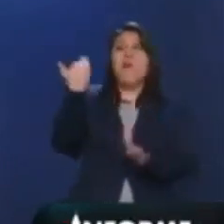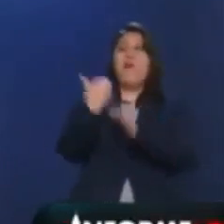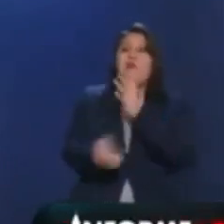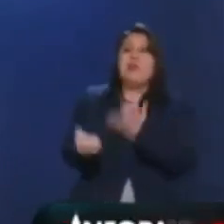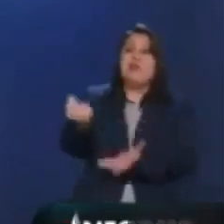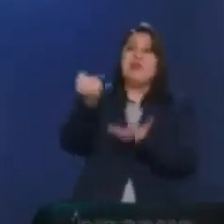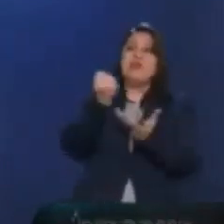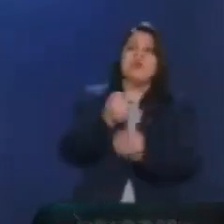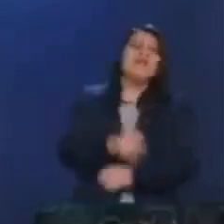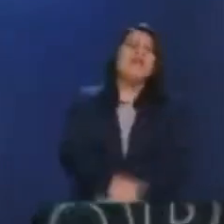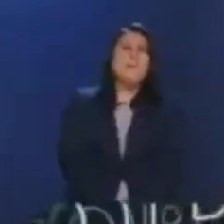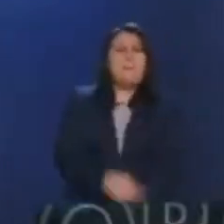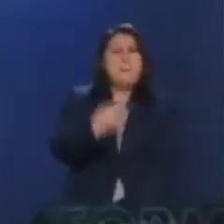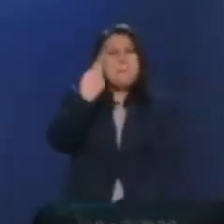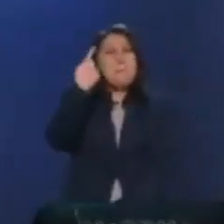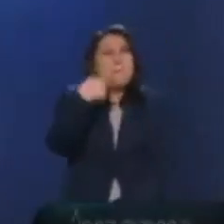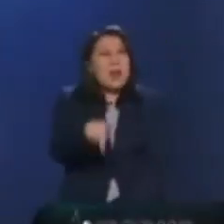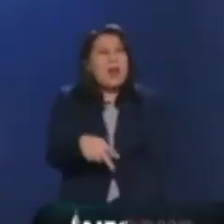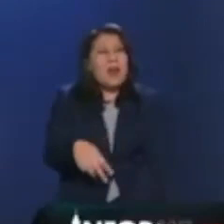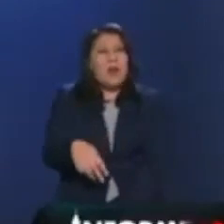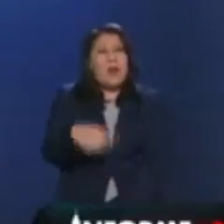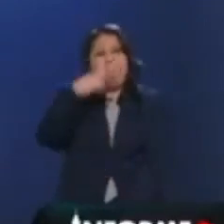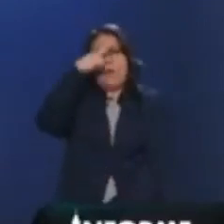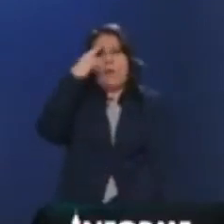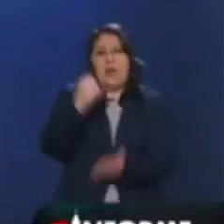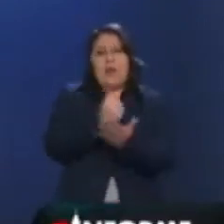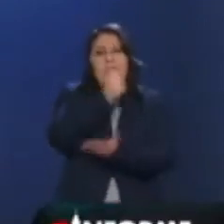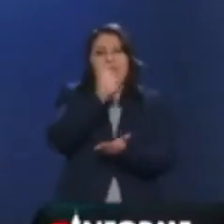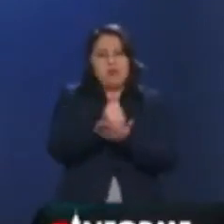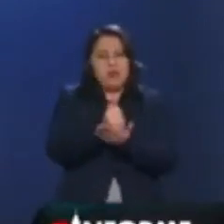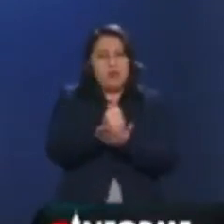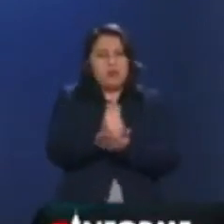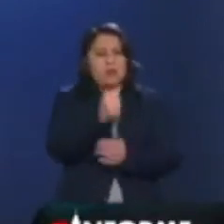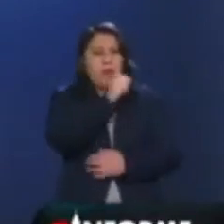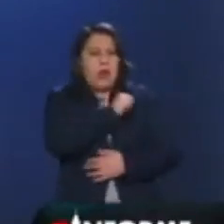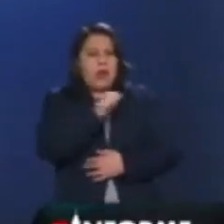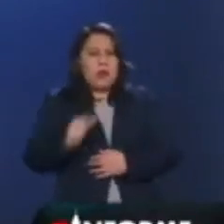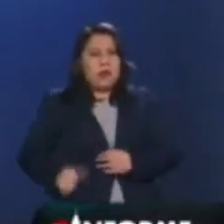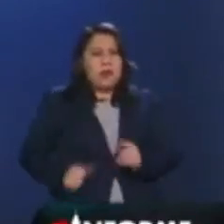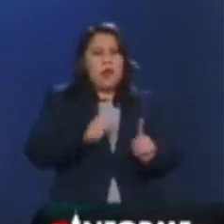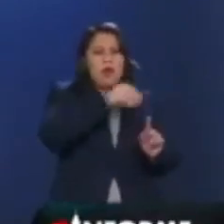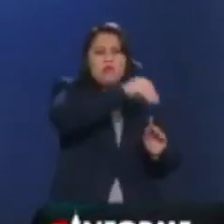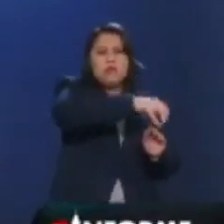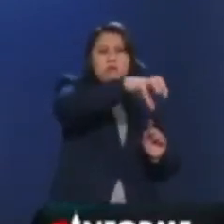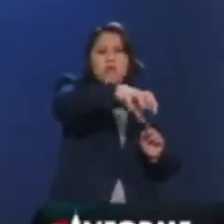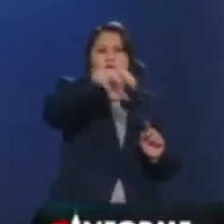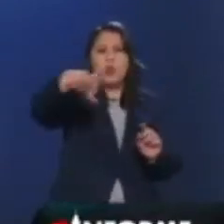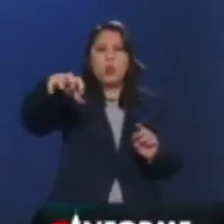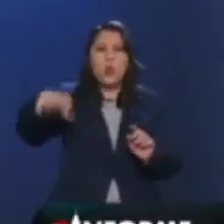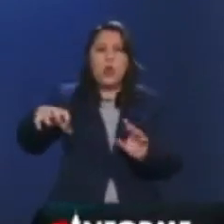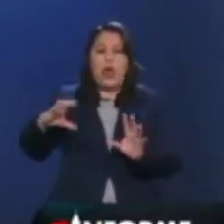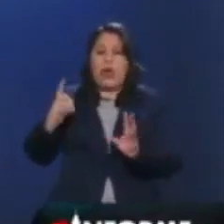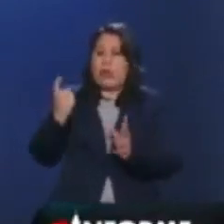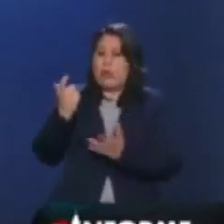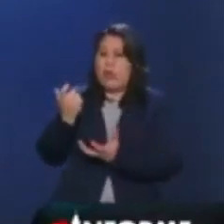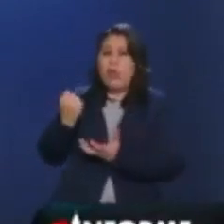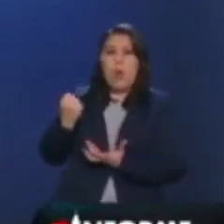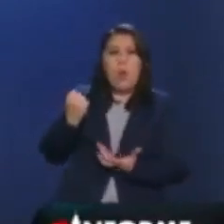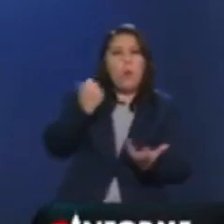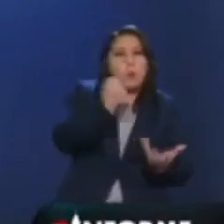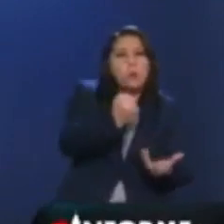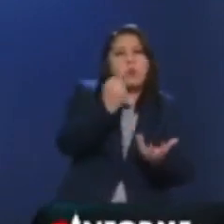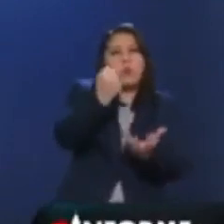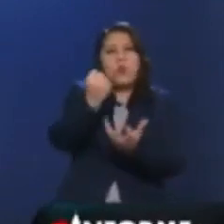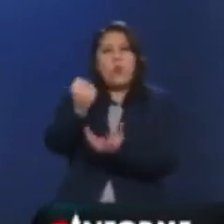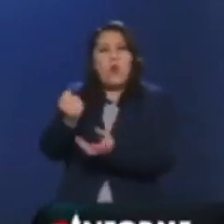¿cómo se maneja el presupuesto de la Ciudad de México? ¿Cómo se reparten las alcaldías? ¿Cómo ha funcionado? Para hablar de este tema y otros